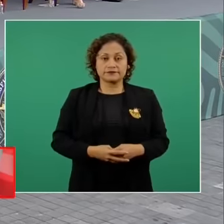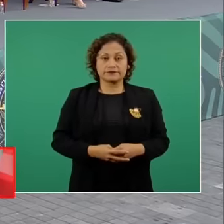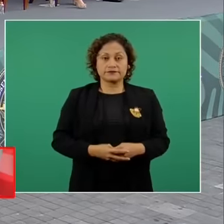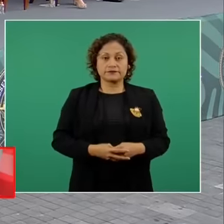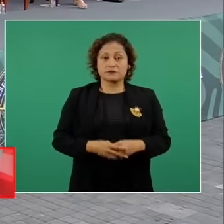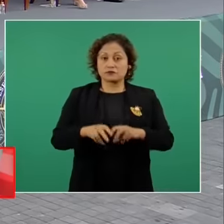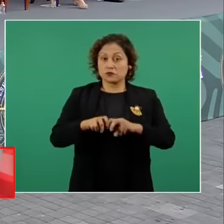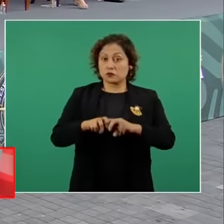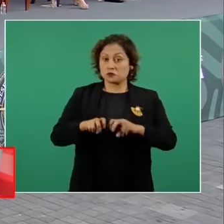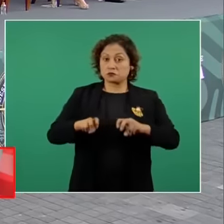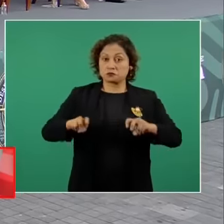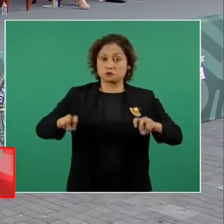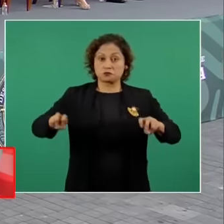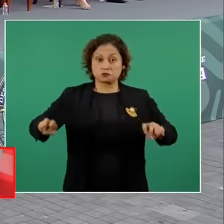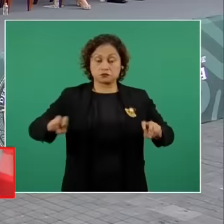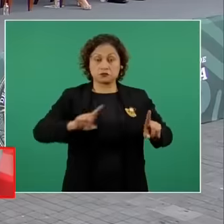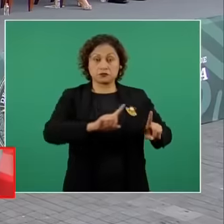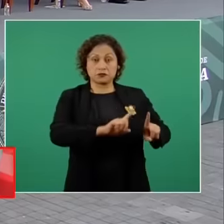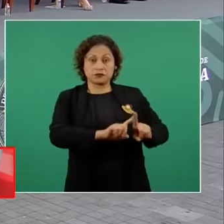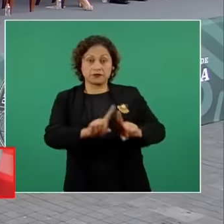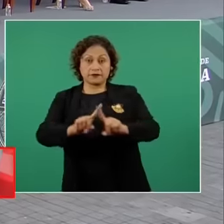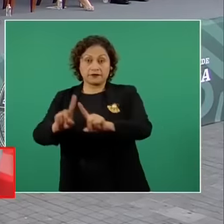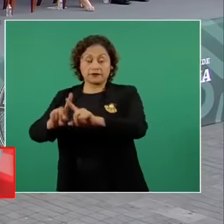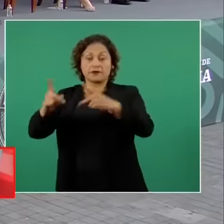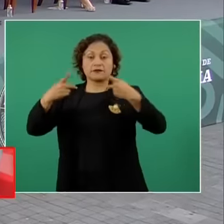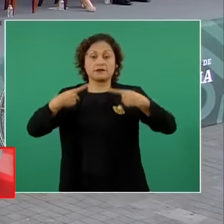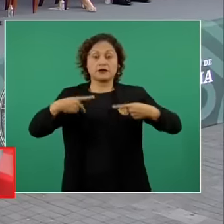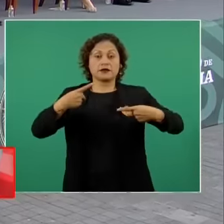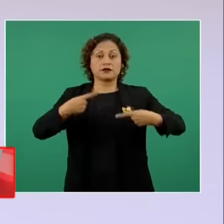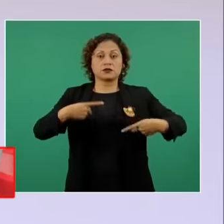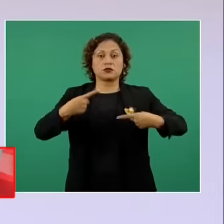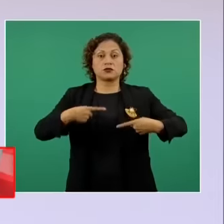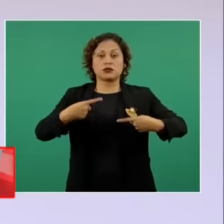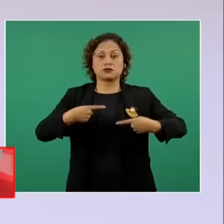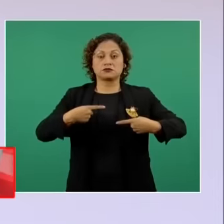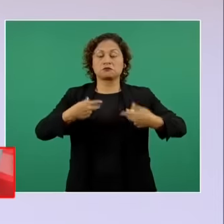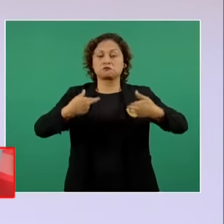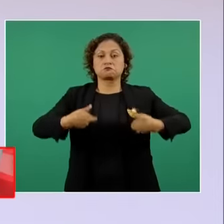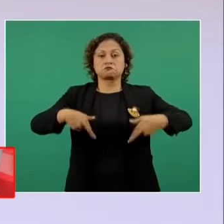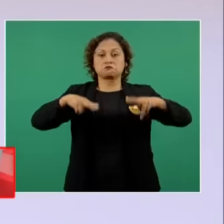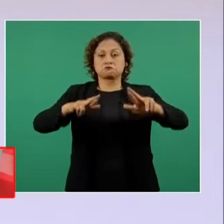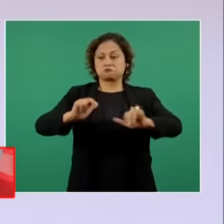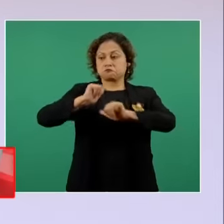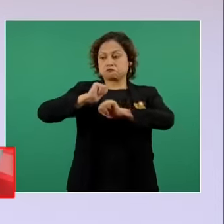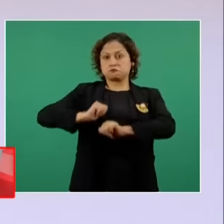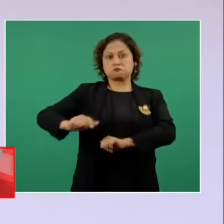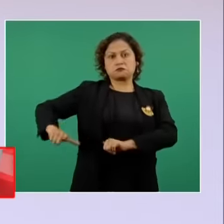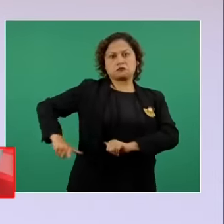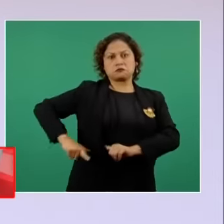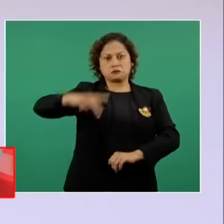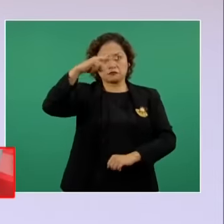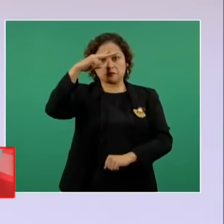Representantes del Gobierno de México, del Poder Ejecutivo,